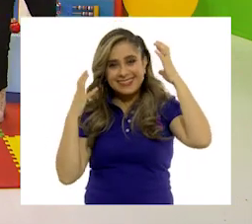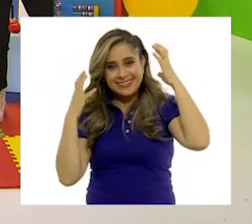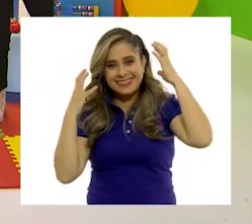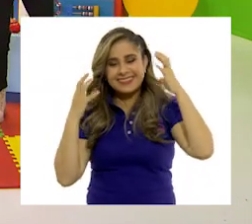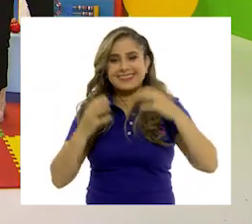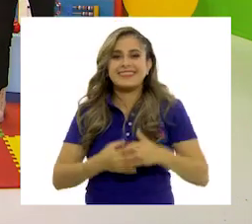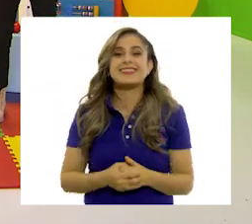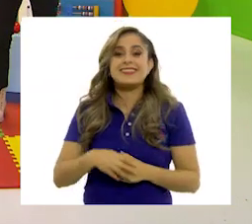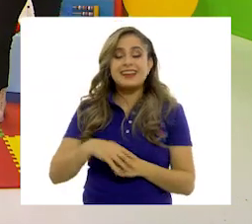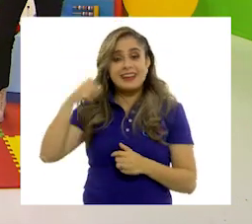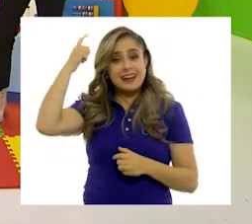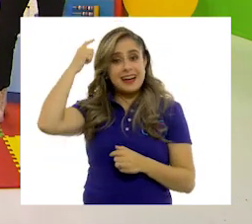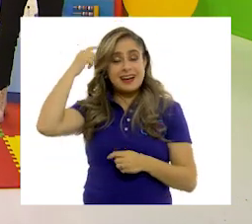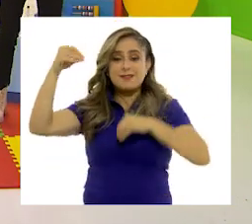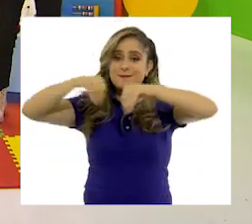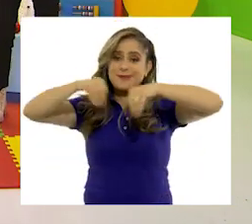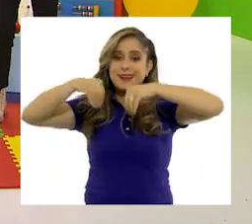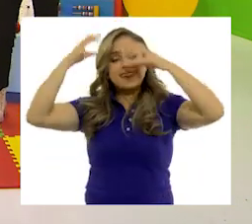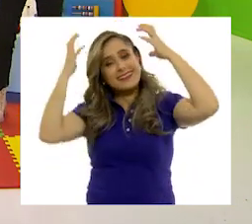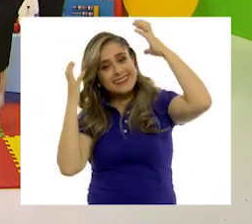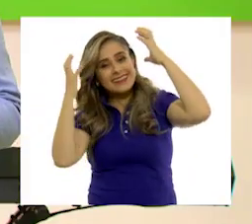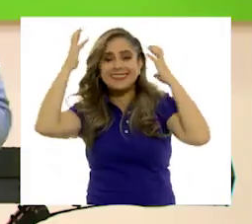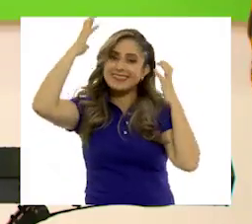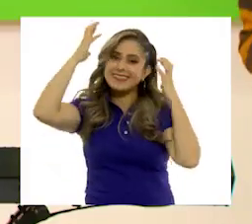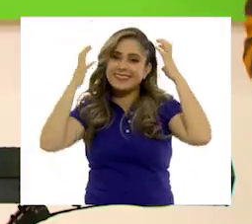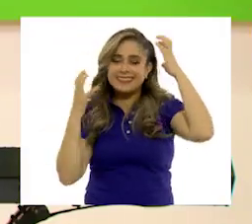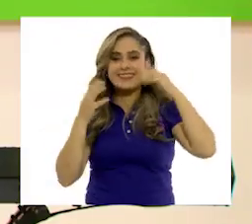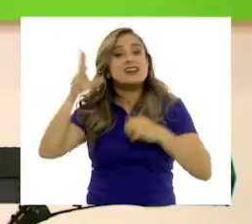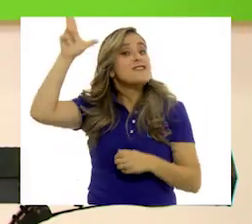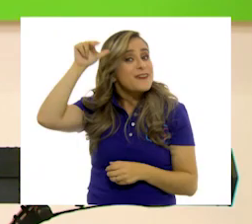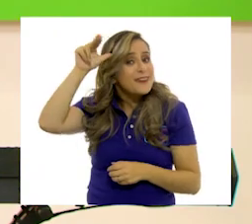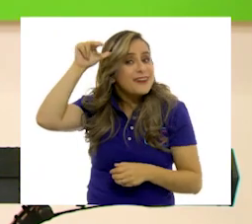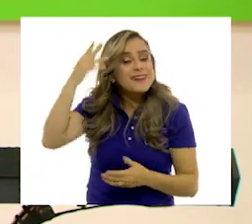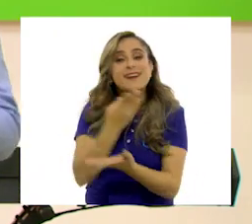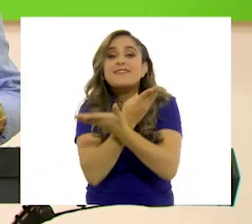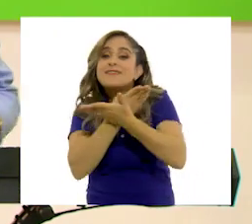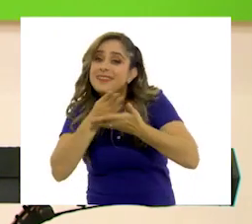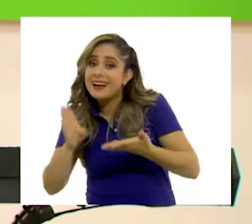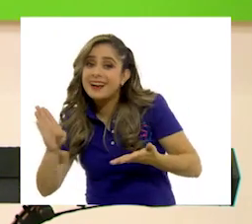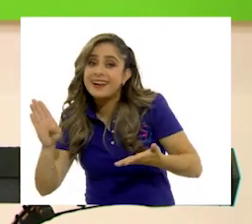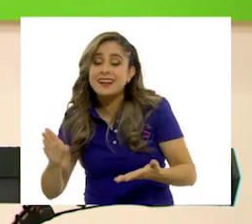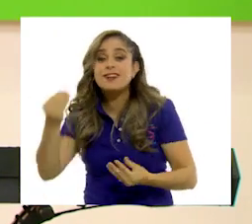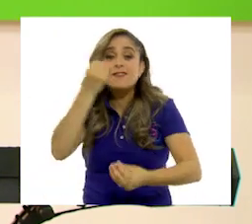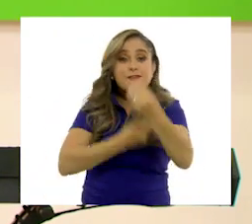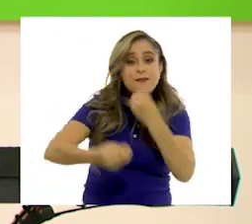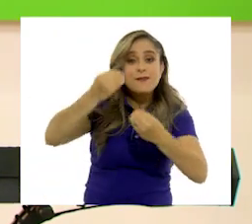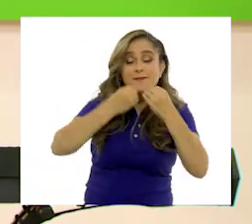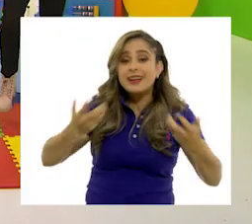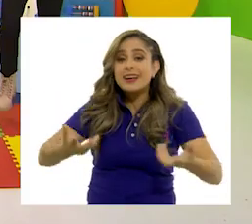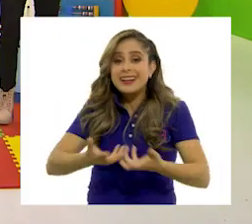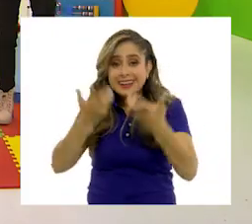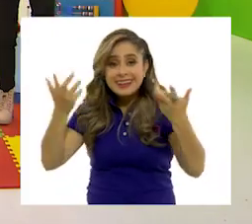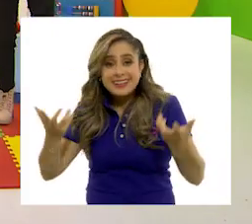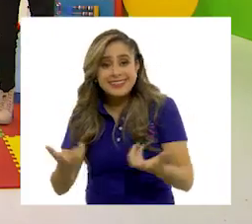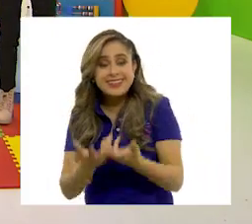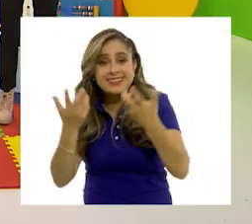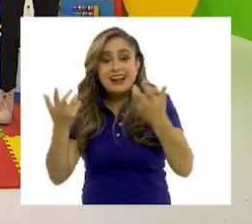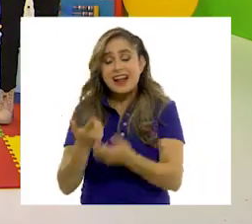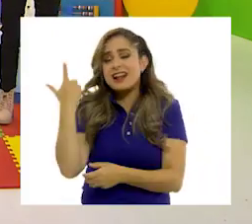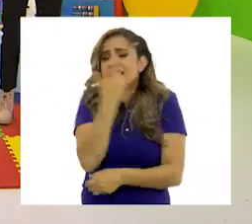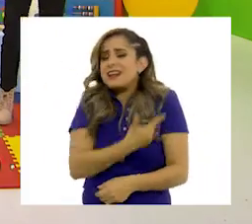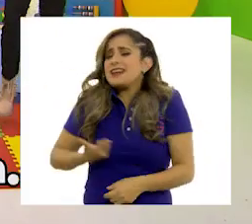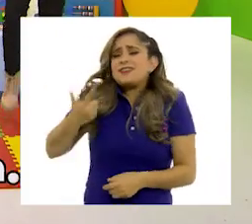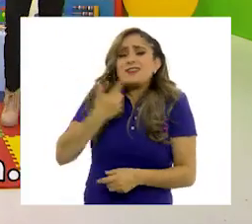así, así, la cabeza mueve así. Conejito blanco come lechuga y le